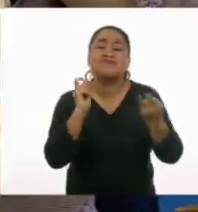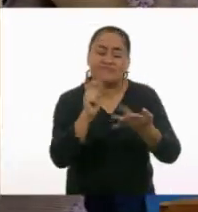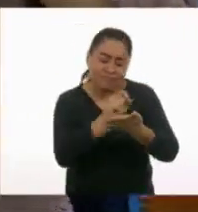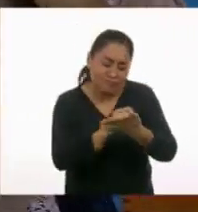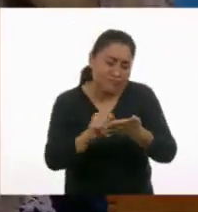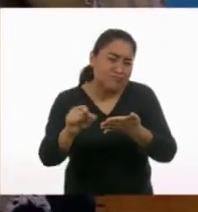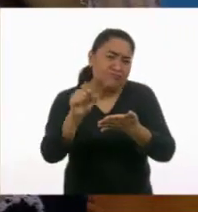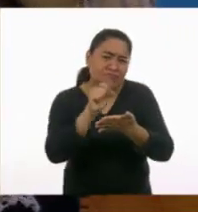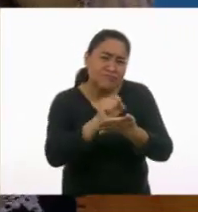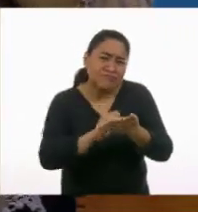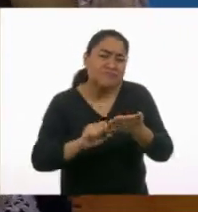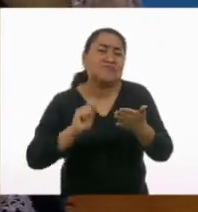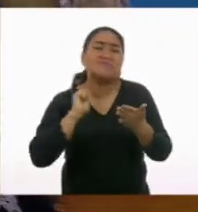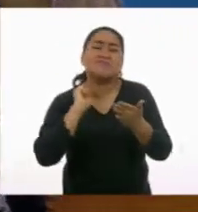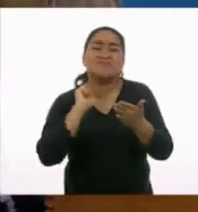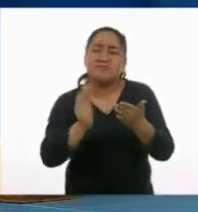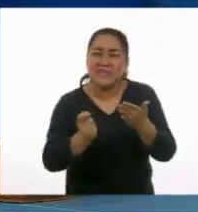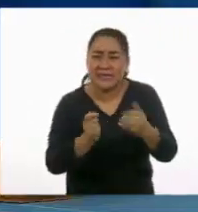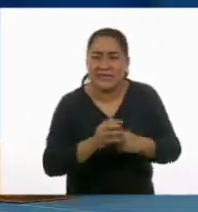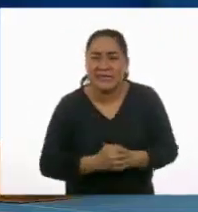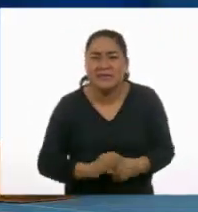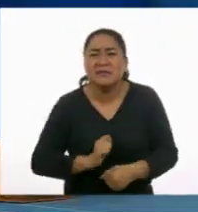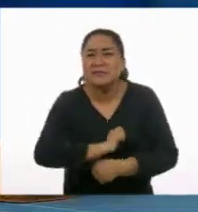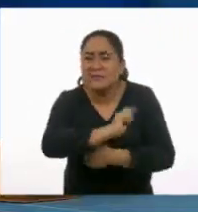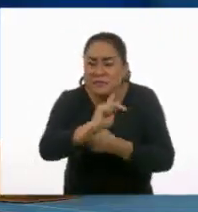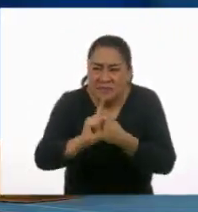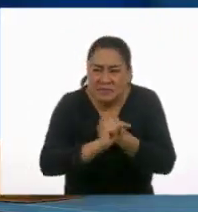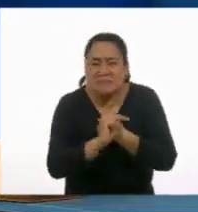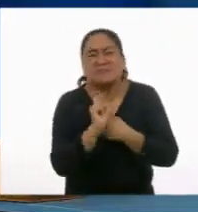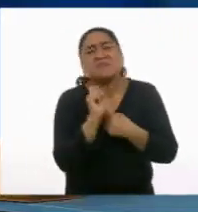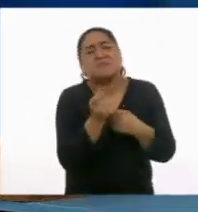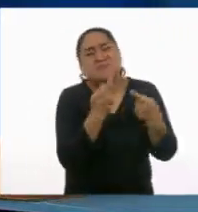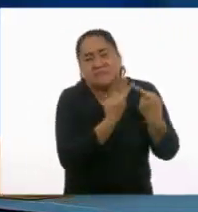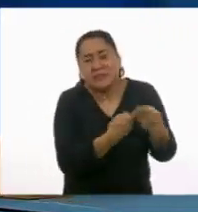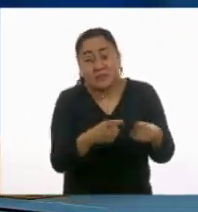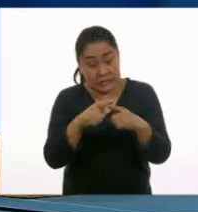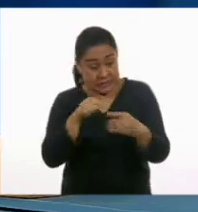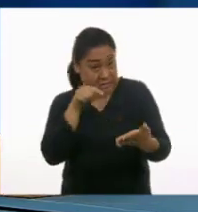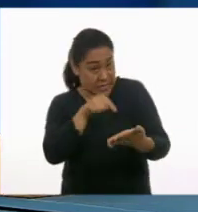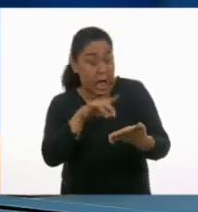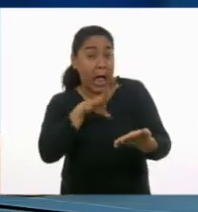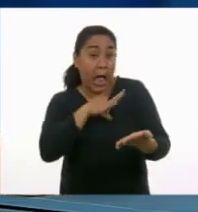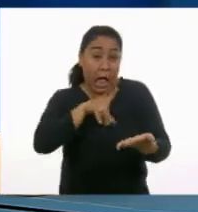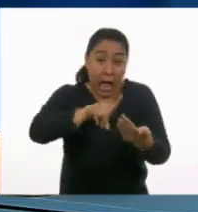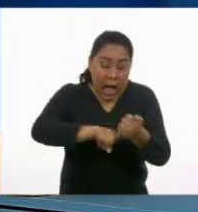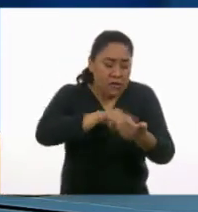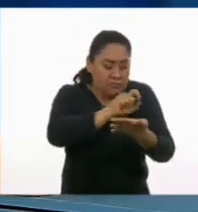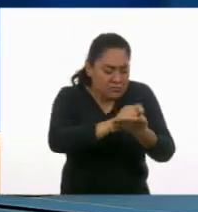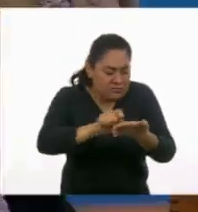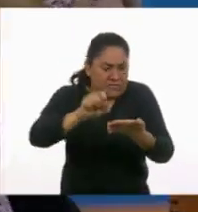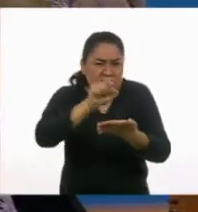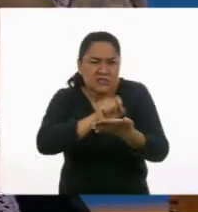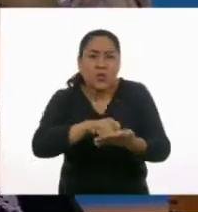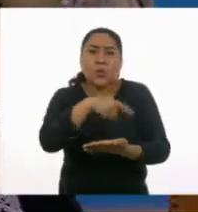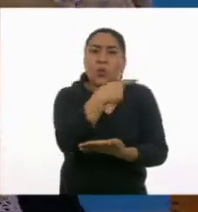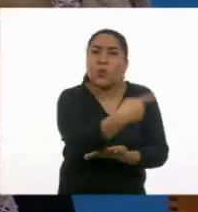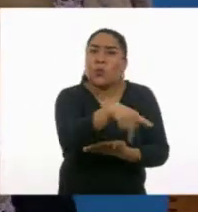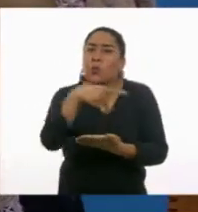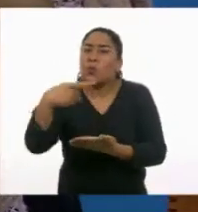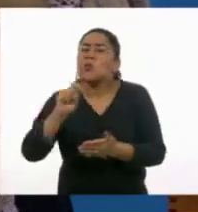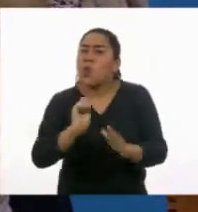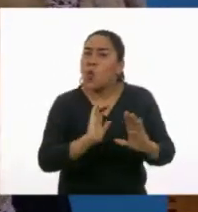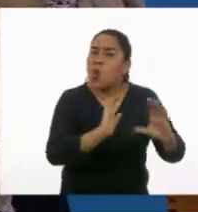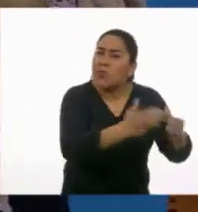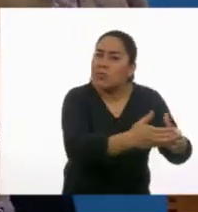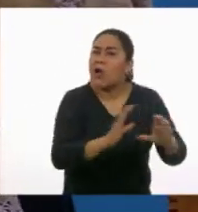nuestro país, de nuestra oralidad. Aquí se encuentran algunos de los escritos de mi comunidad. ¿Y